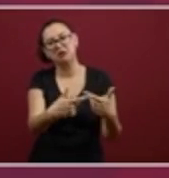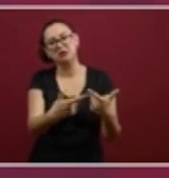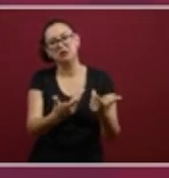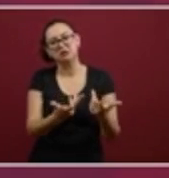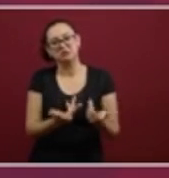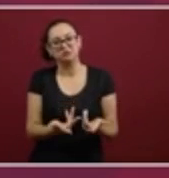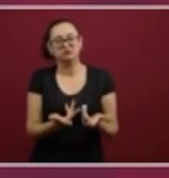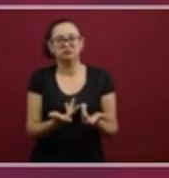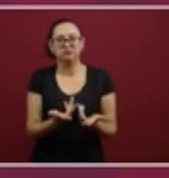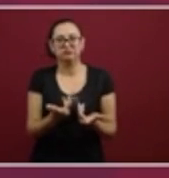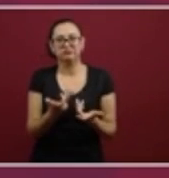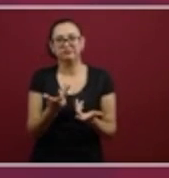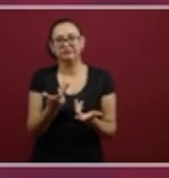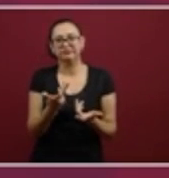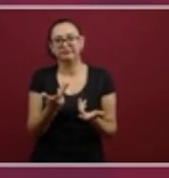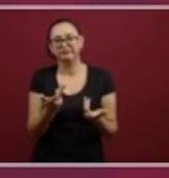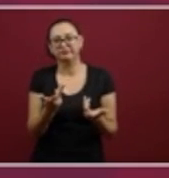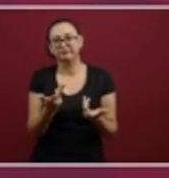muchos